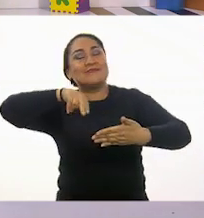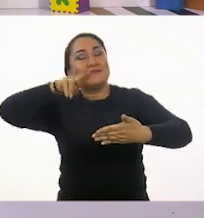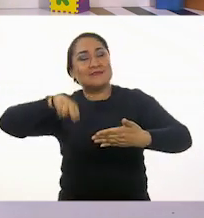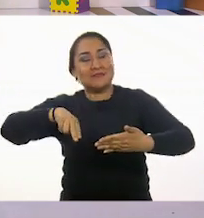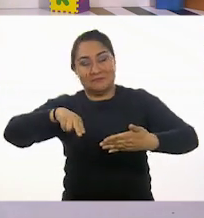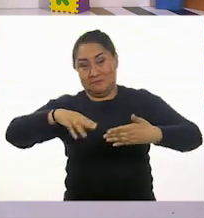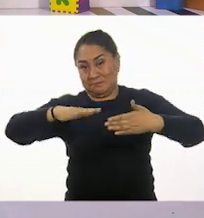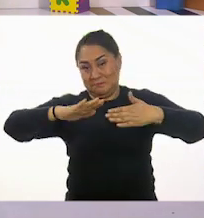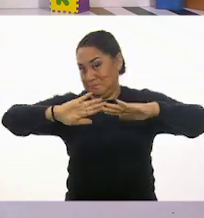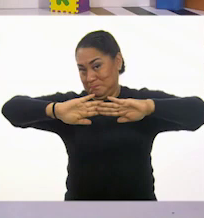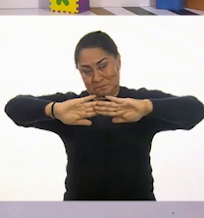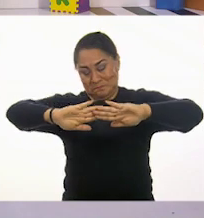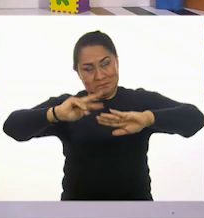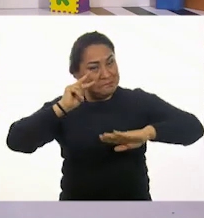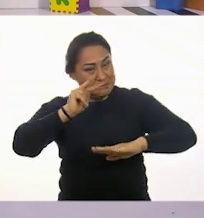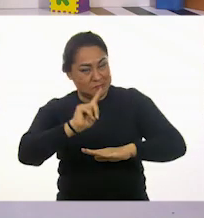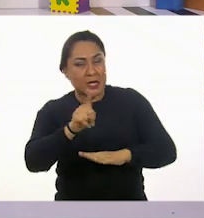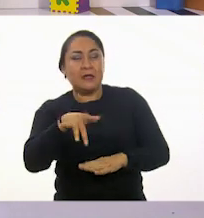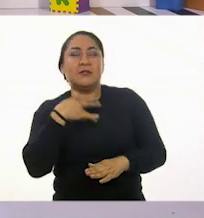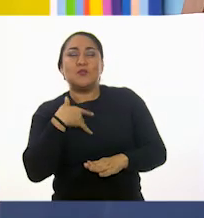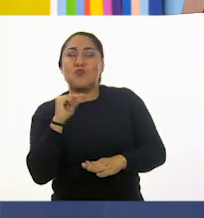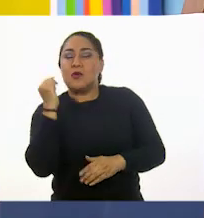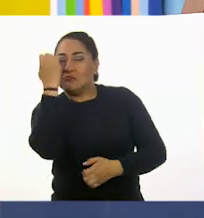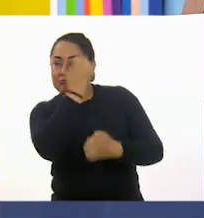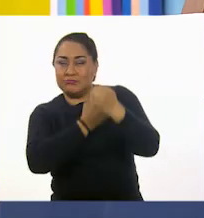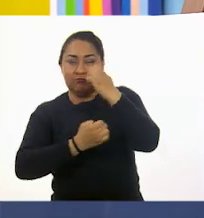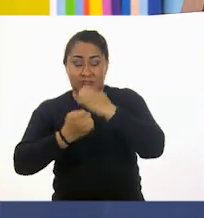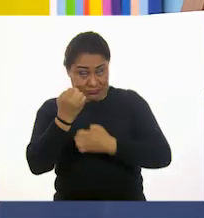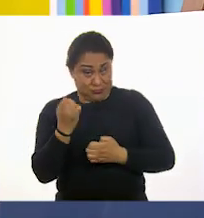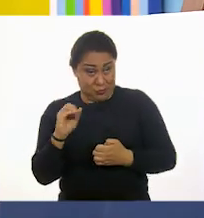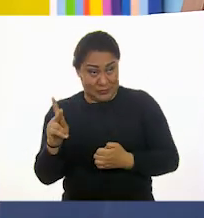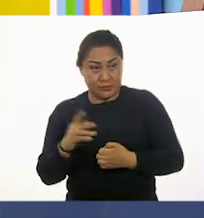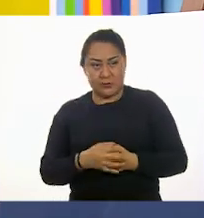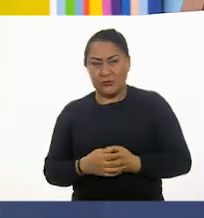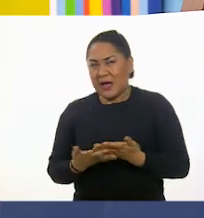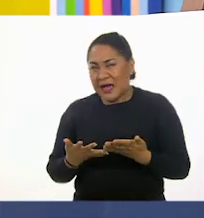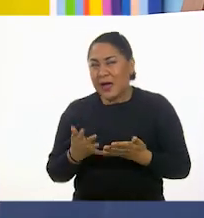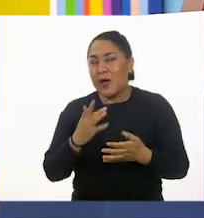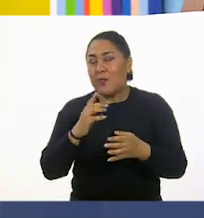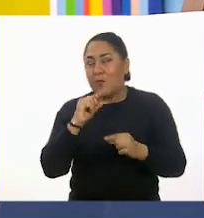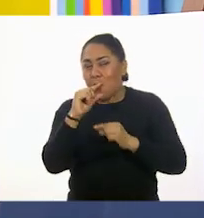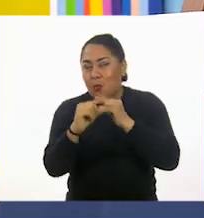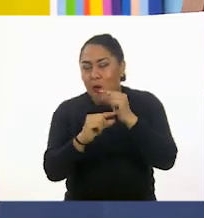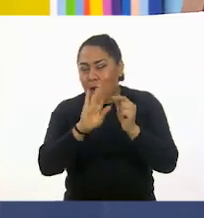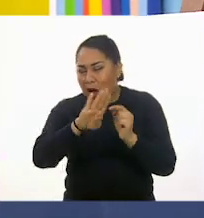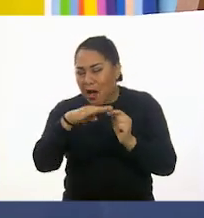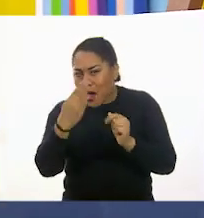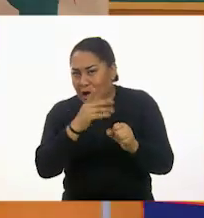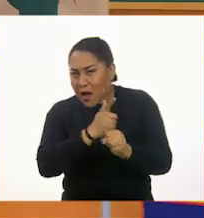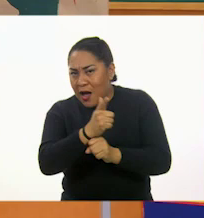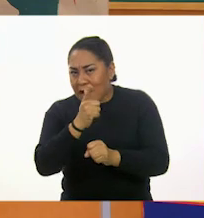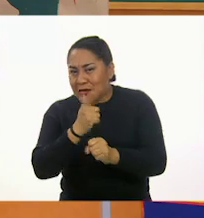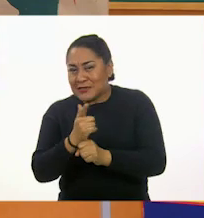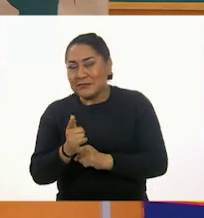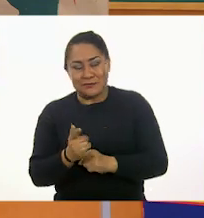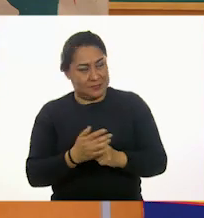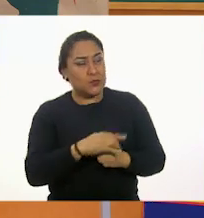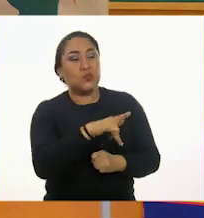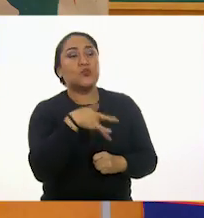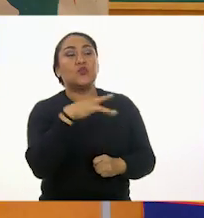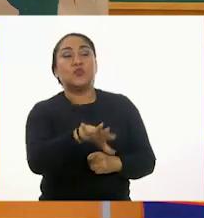está tapada. Y la vamos a ir analizando. ¿Qué te parece? A ver, La escoge vamos una a de ir esas piezas. descubriendo poco a poco. Sí, escoge una de esas